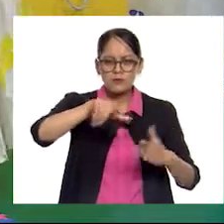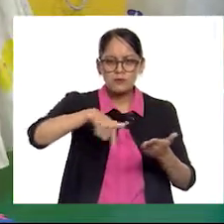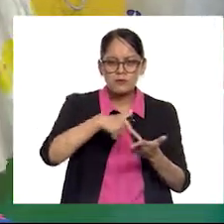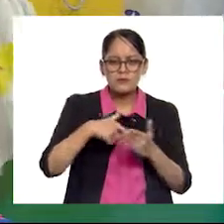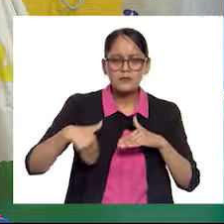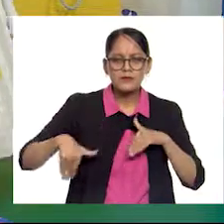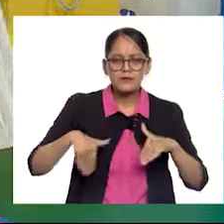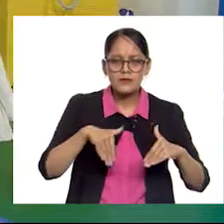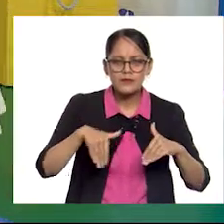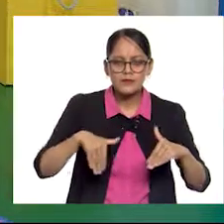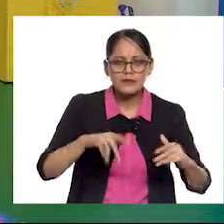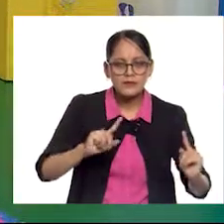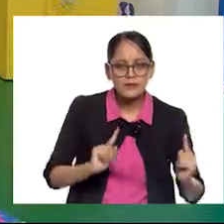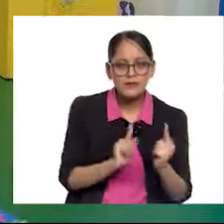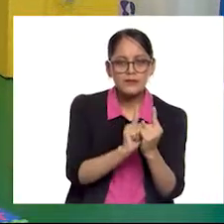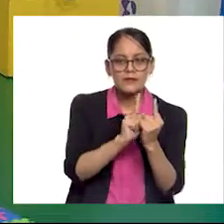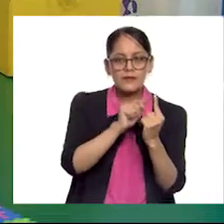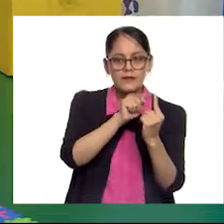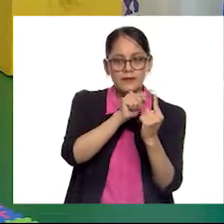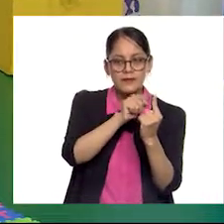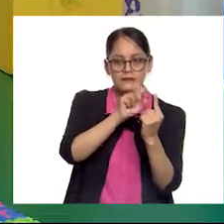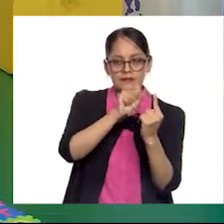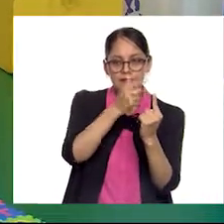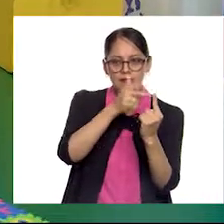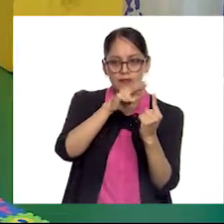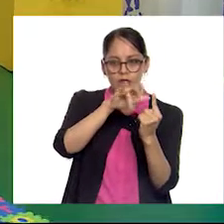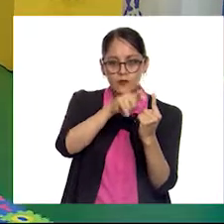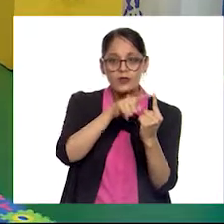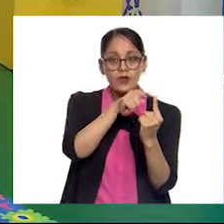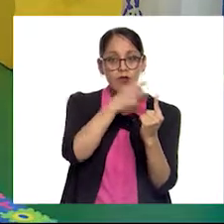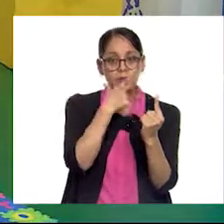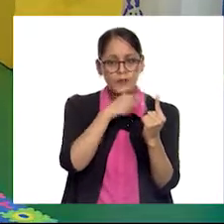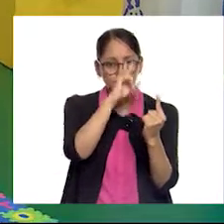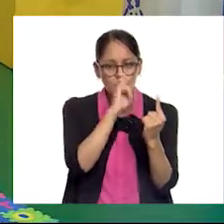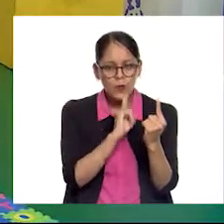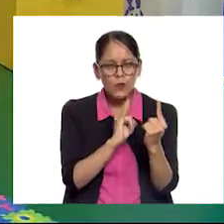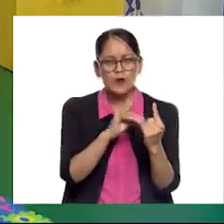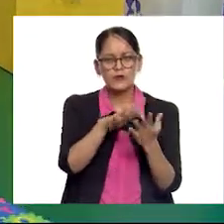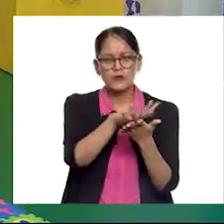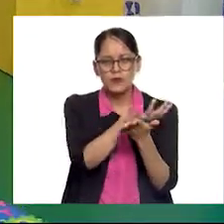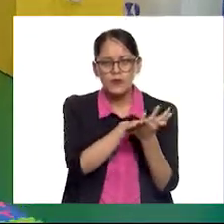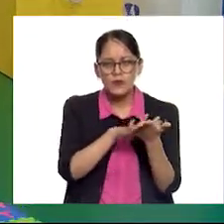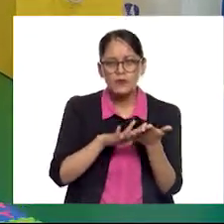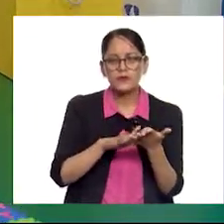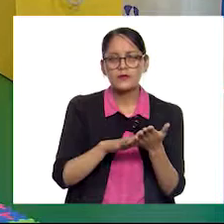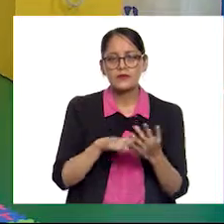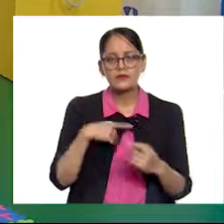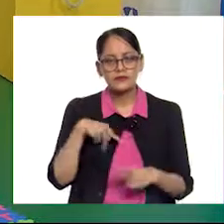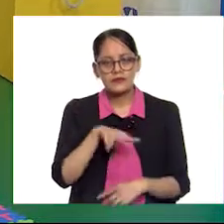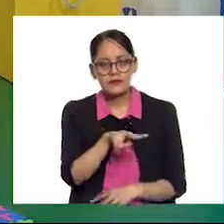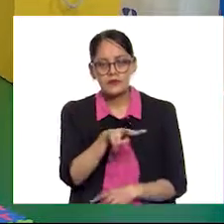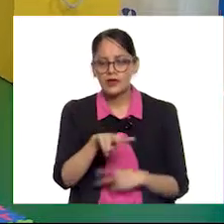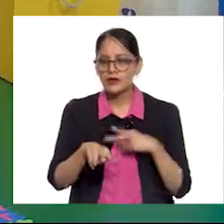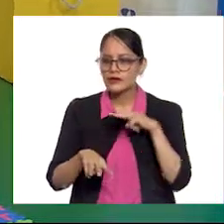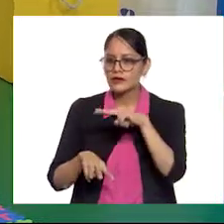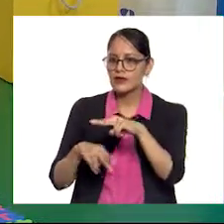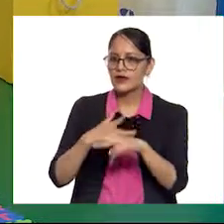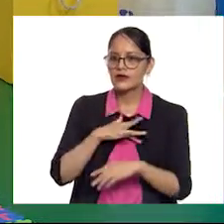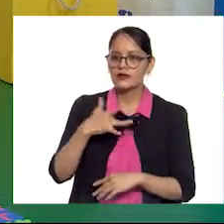donde conoció a Zarawin, un joven guapo y humilde que quedó prendado de su